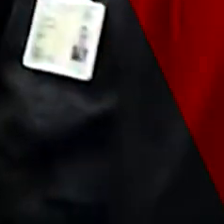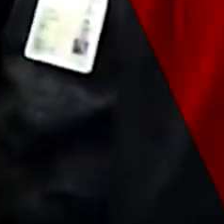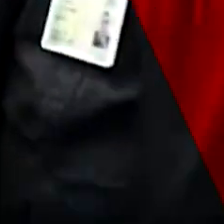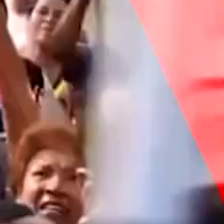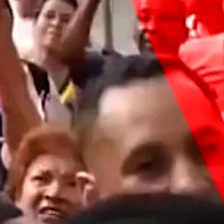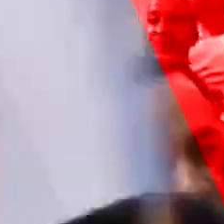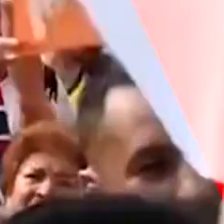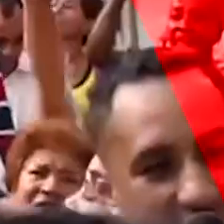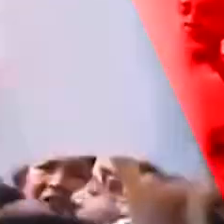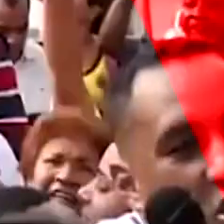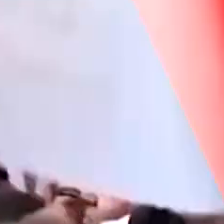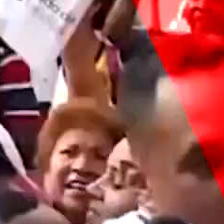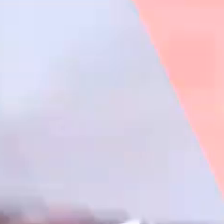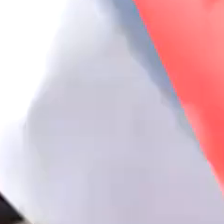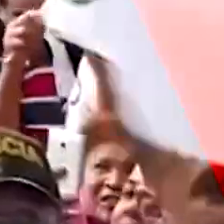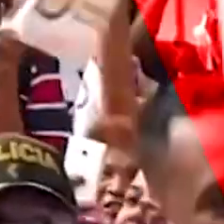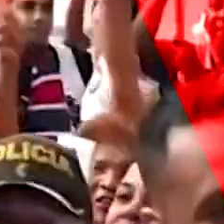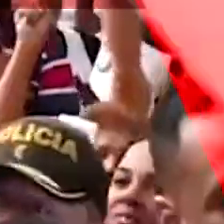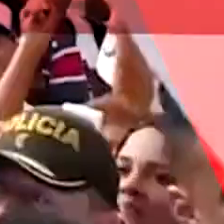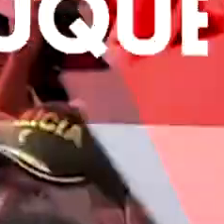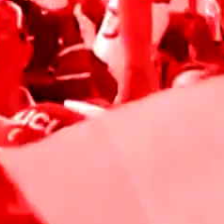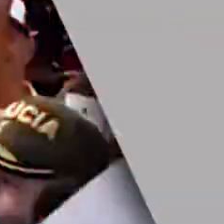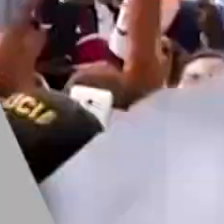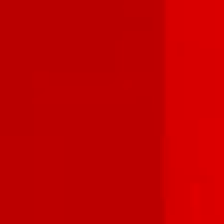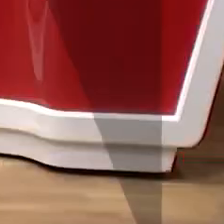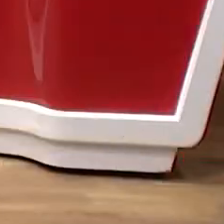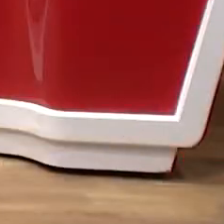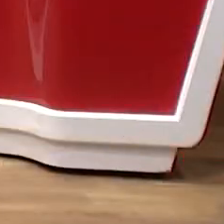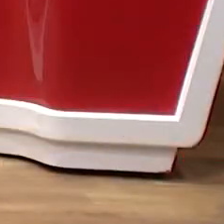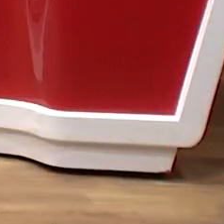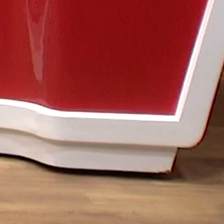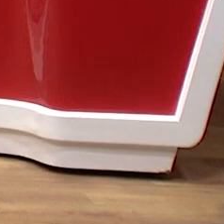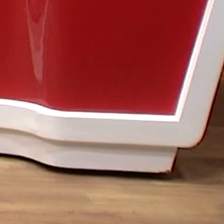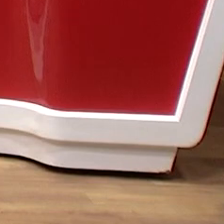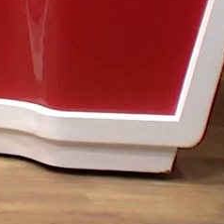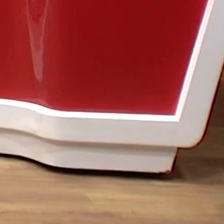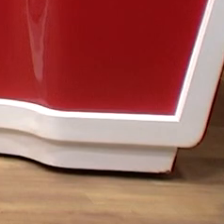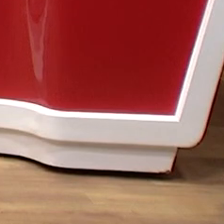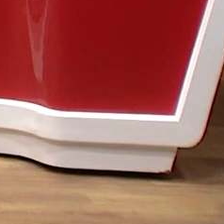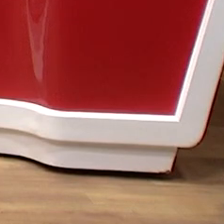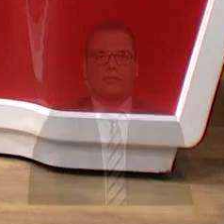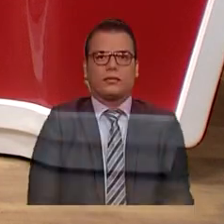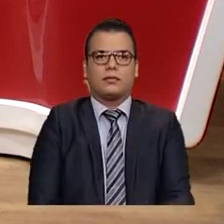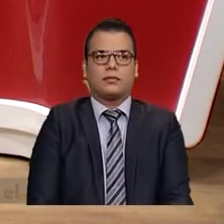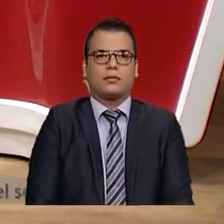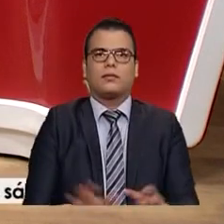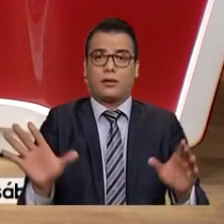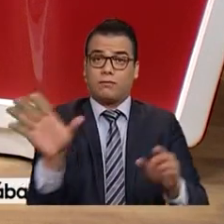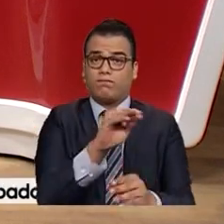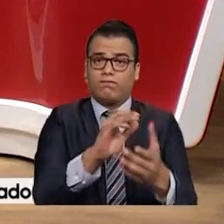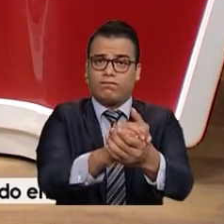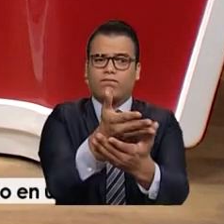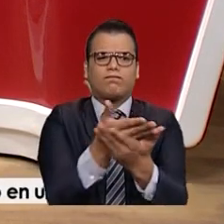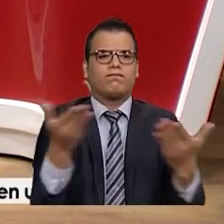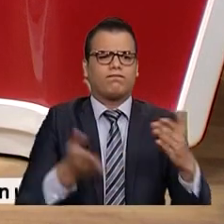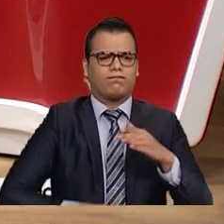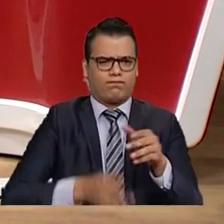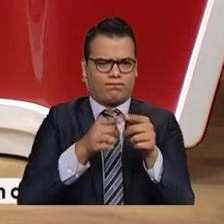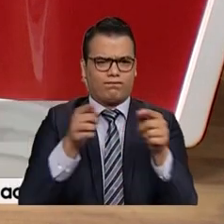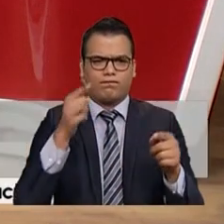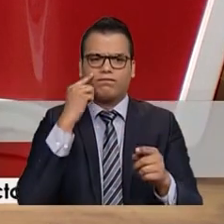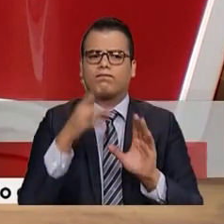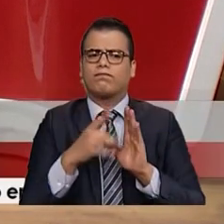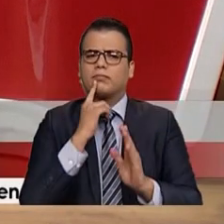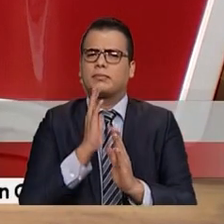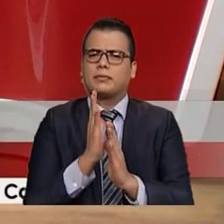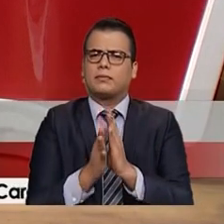ríos del presidente iván duque un saludo especial para los oyentes de telepacífico noticias continuamos con este segmento